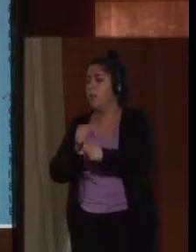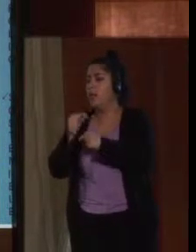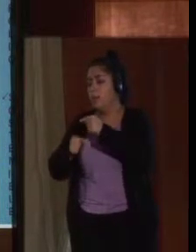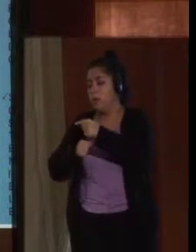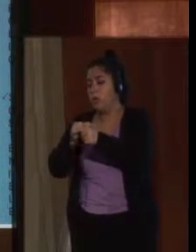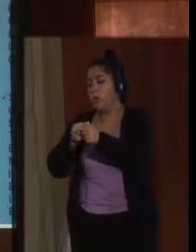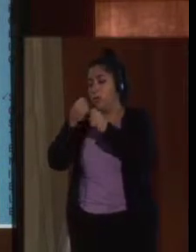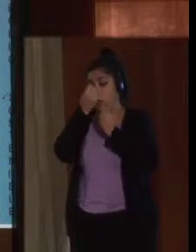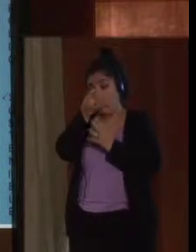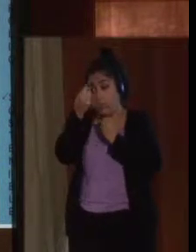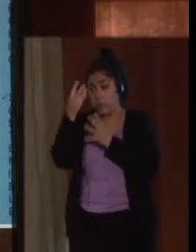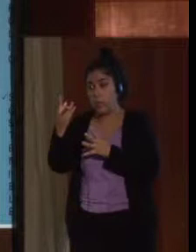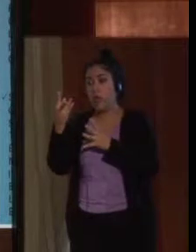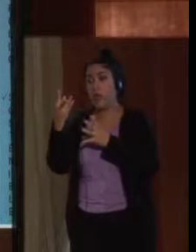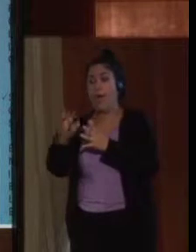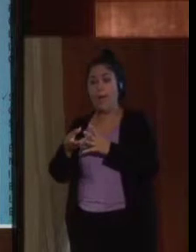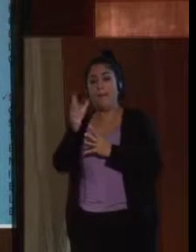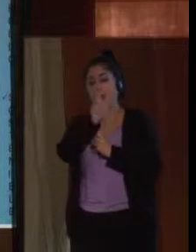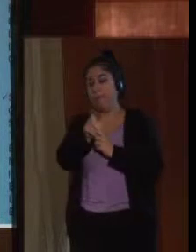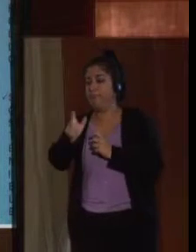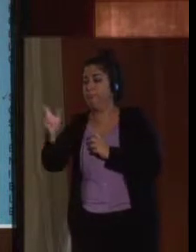en esa línea del tiempo,